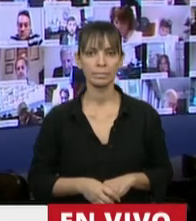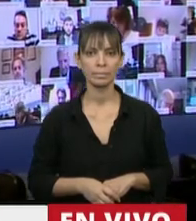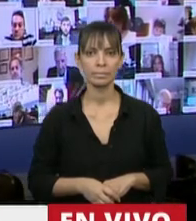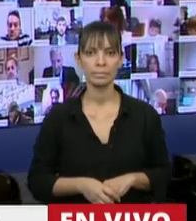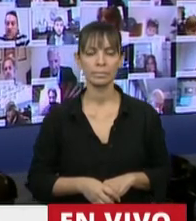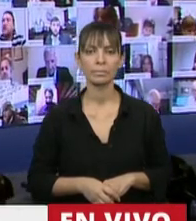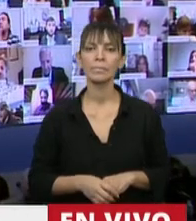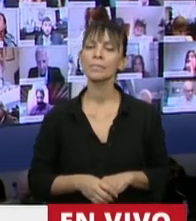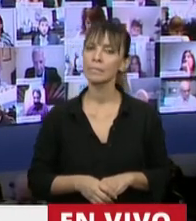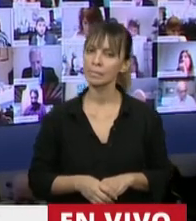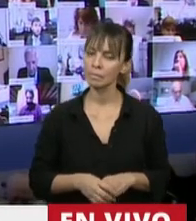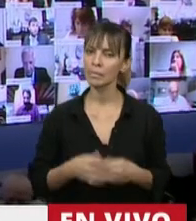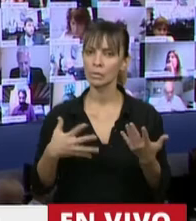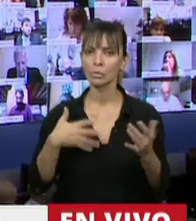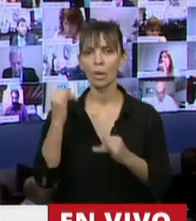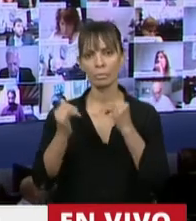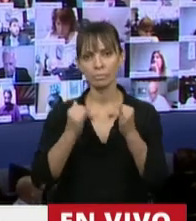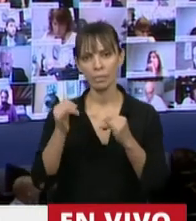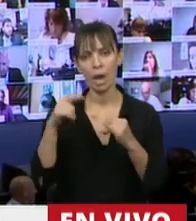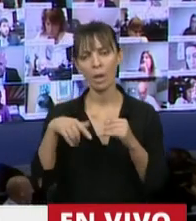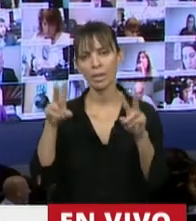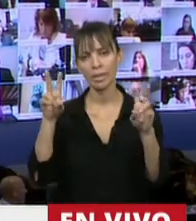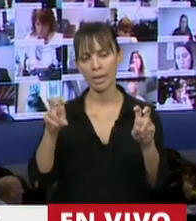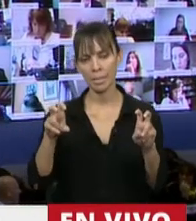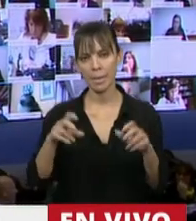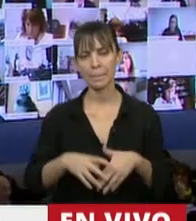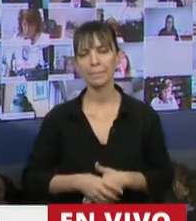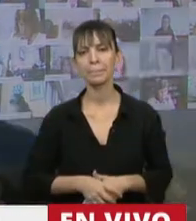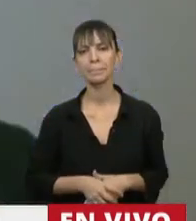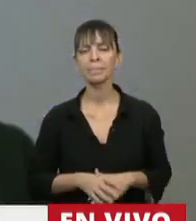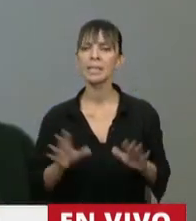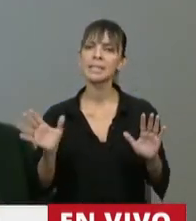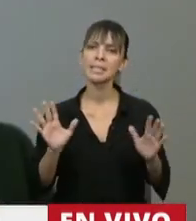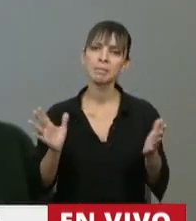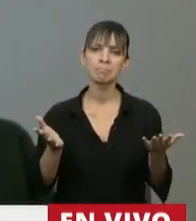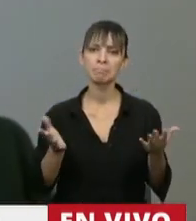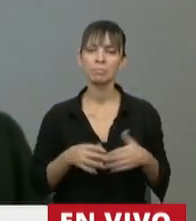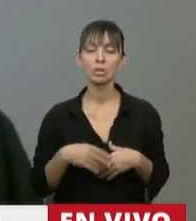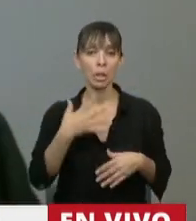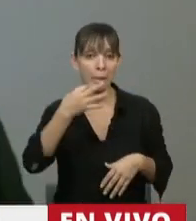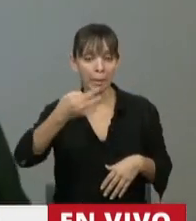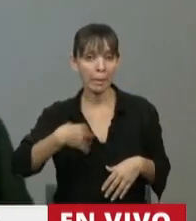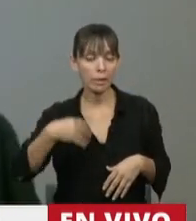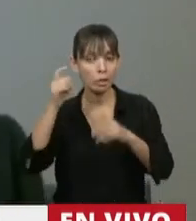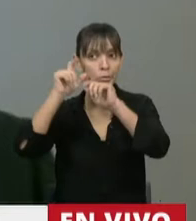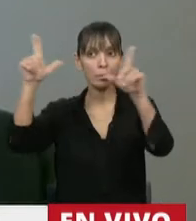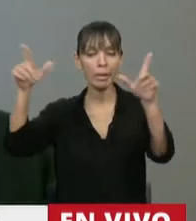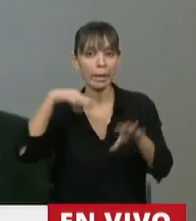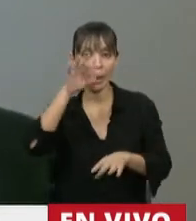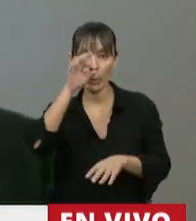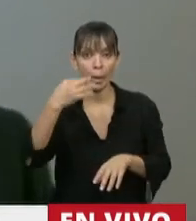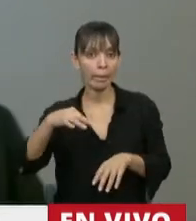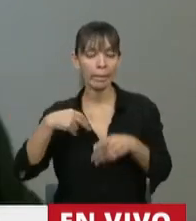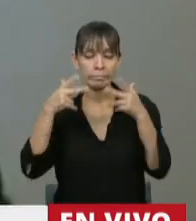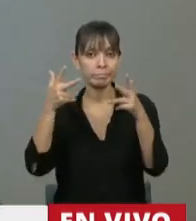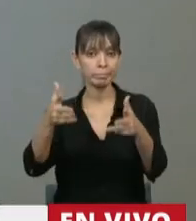Palabra para esta cuestión que voy a plantear. No, nunca imaginé tener que hacerlo a